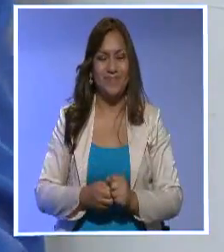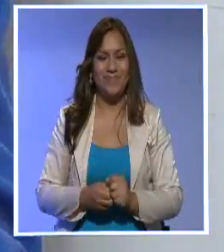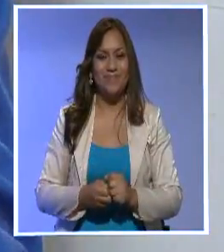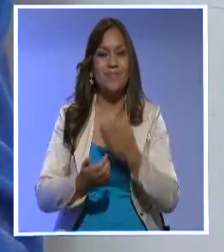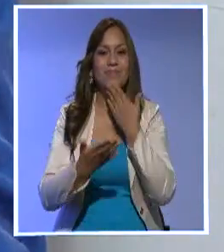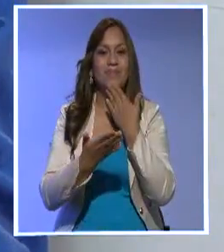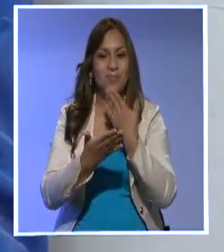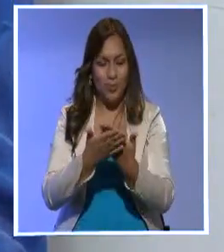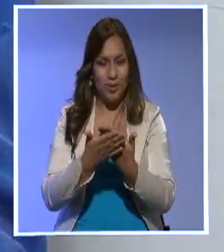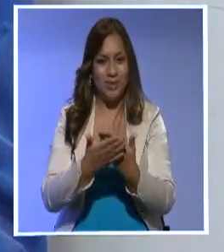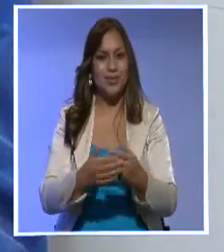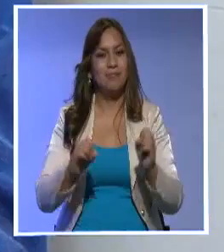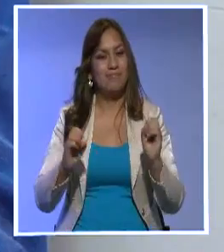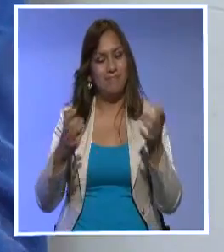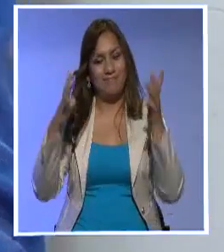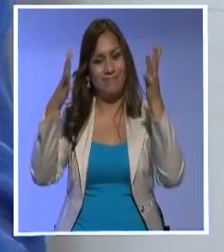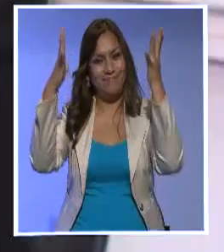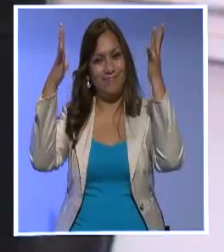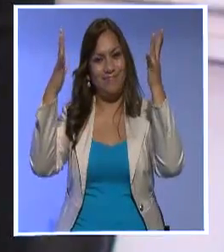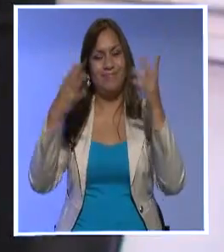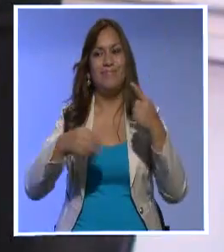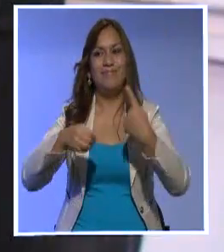gabriela y que viva respondemos